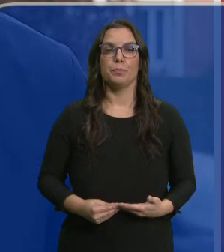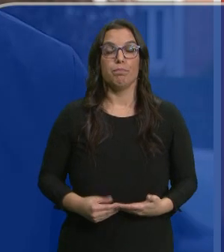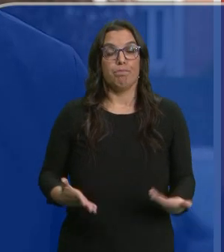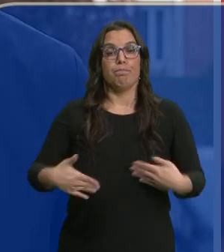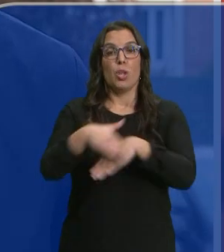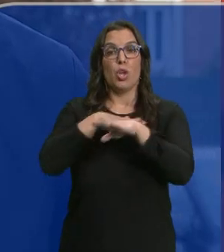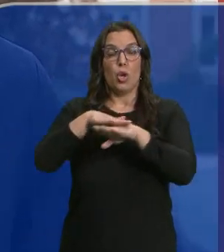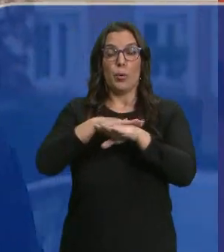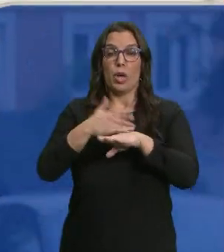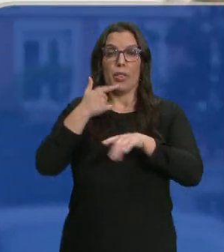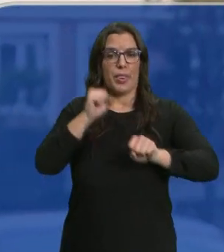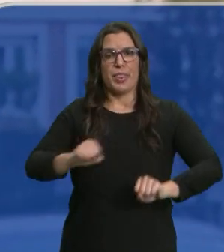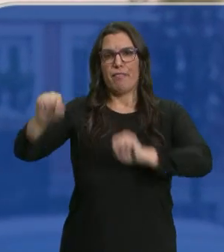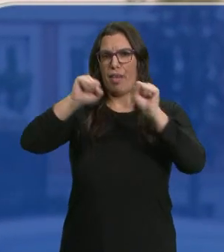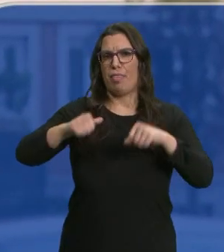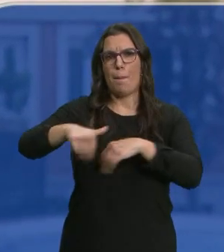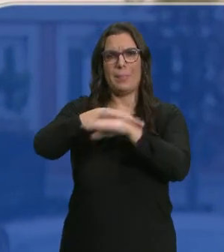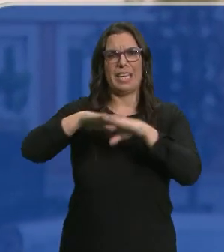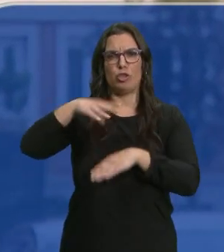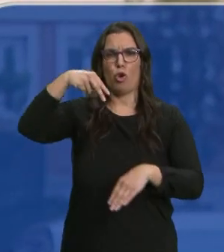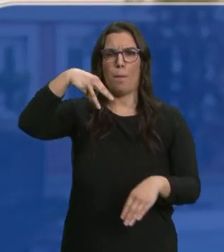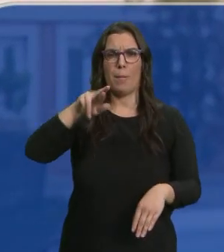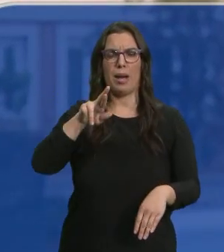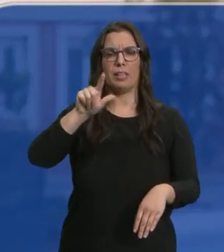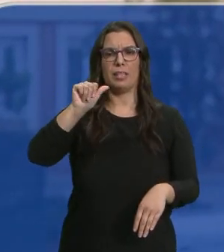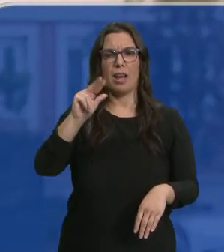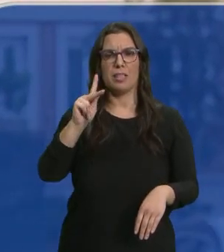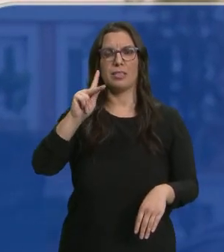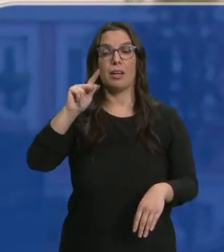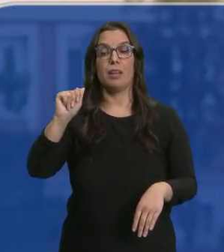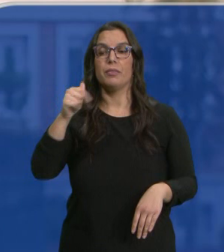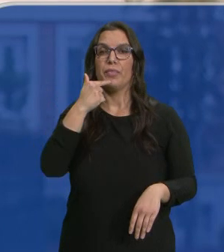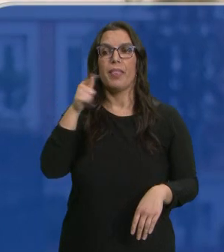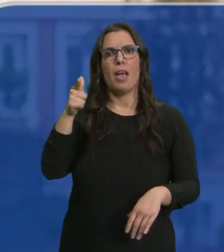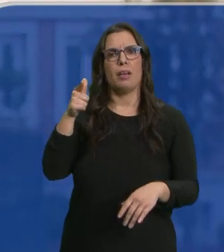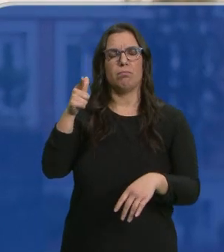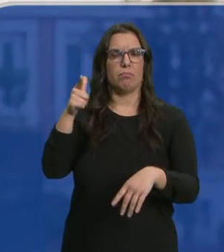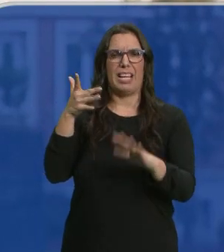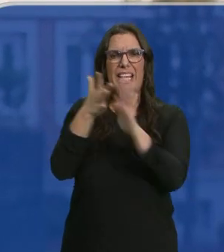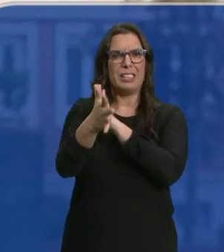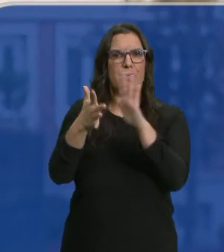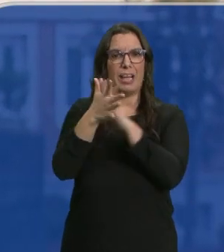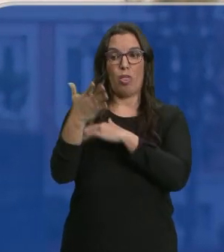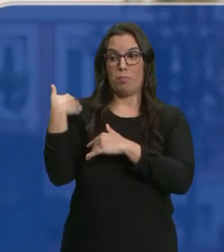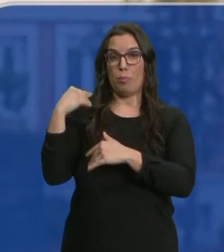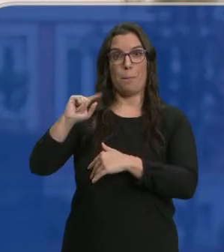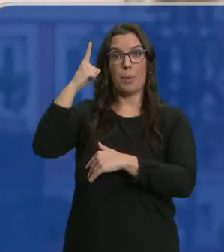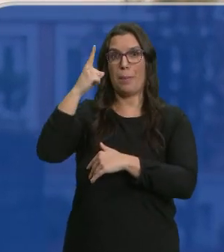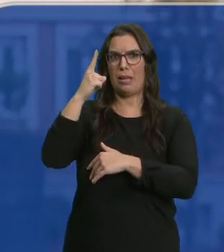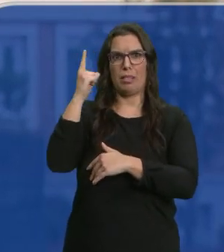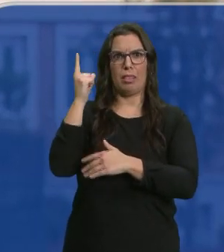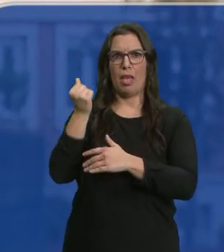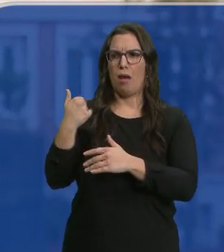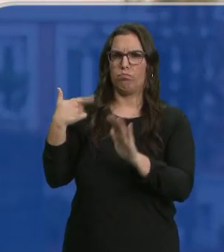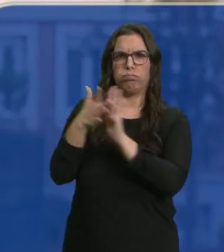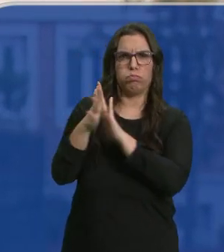Pues desde el Gobierno se defiende a Marlaska y aseguran que el ministro del Interior ha estado dando explicaciones desde el primer